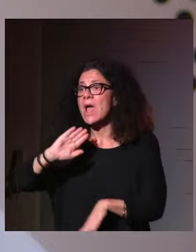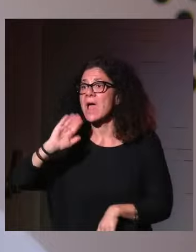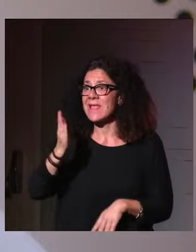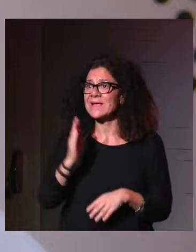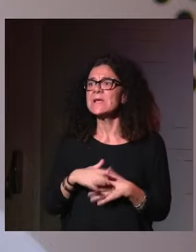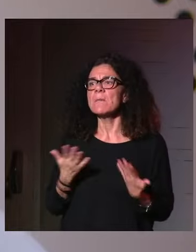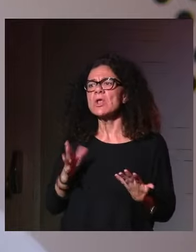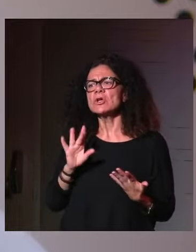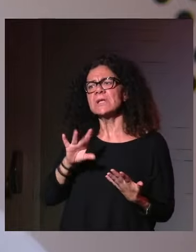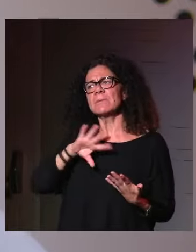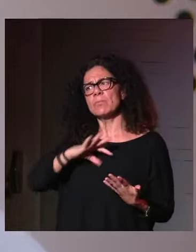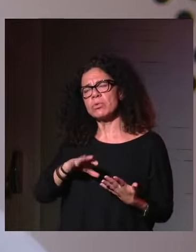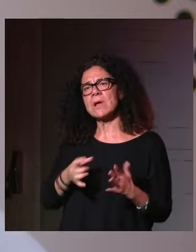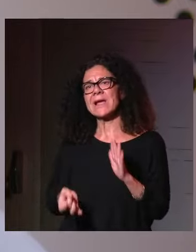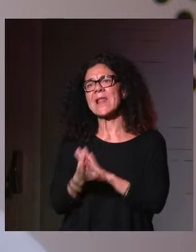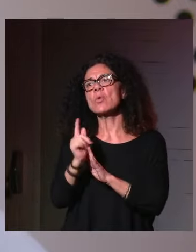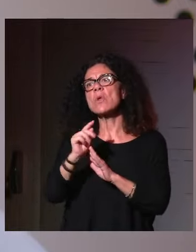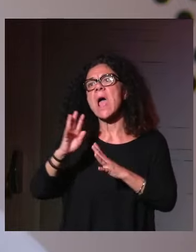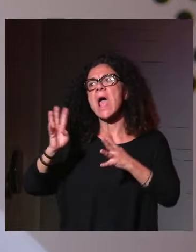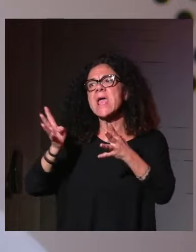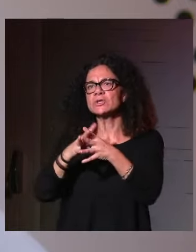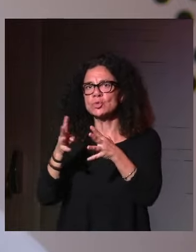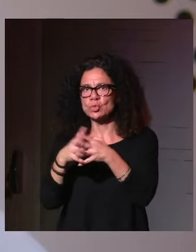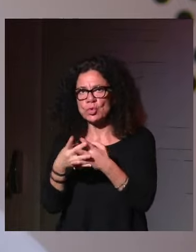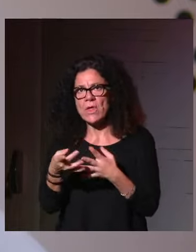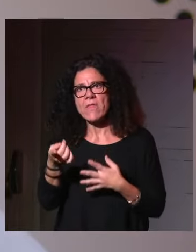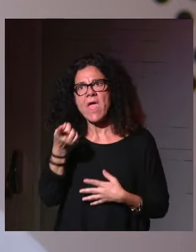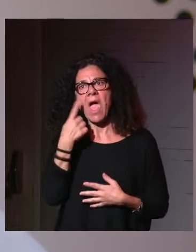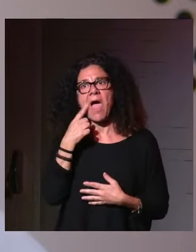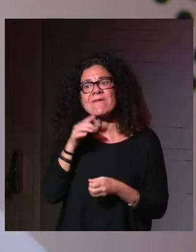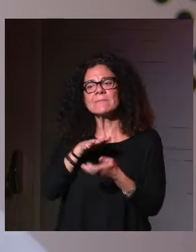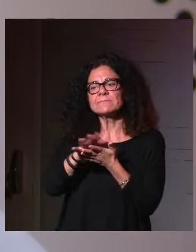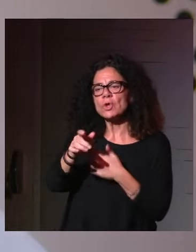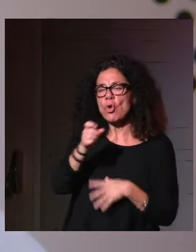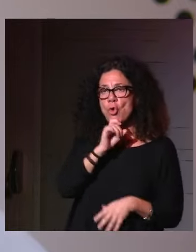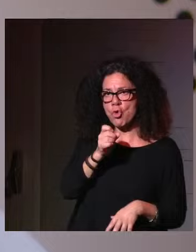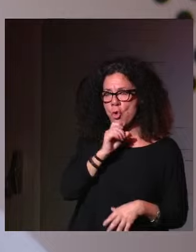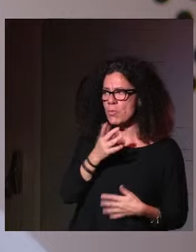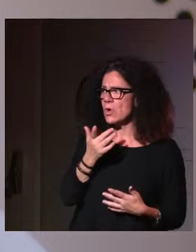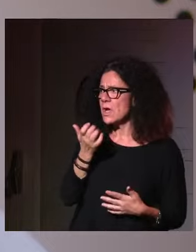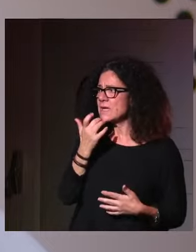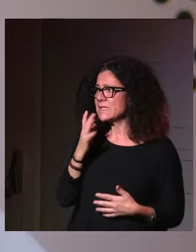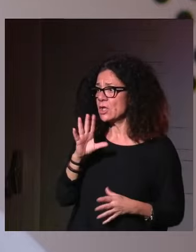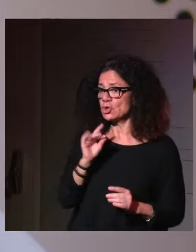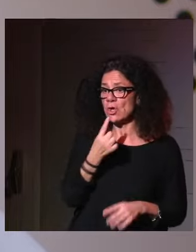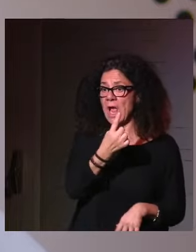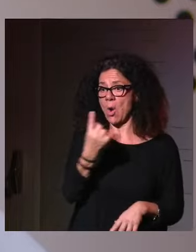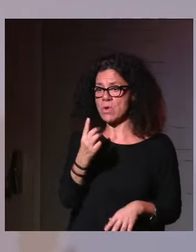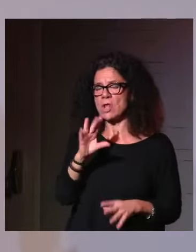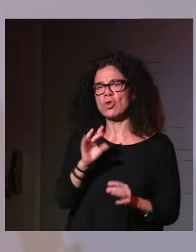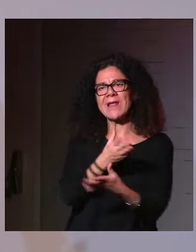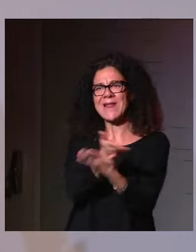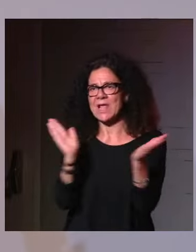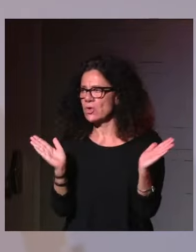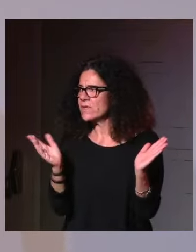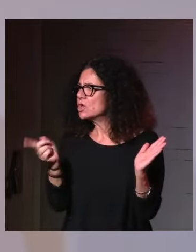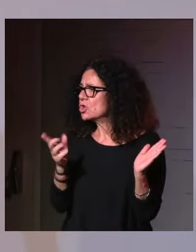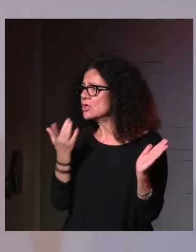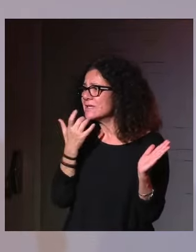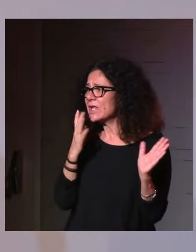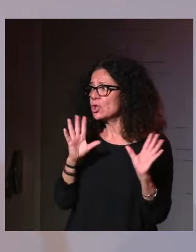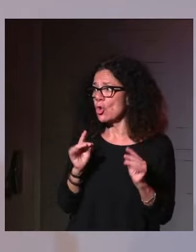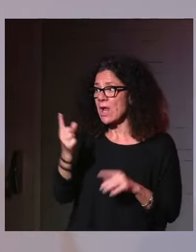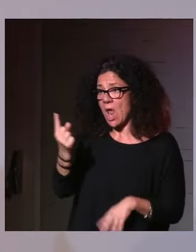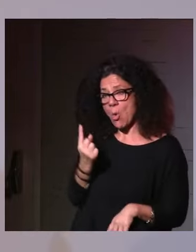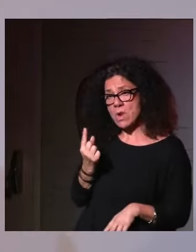pero sí quizá crear alguna Estructura No de ver cómo se aborda eso claro deos cuando nos tocan a uno nos tocan a todas resulta que no que cuando nos tocan a una nos